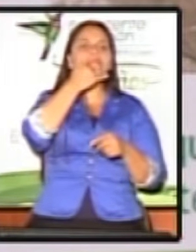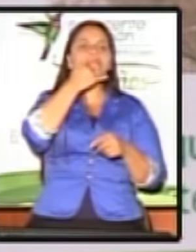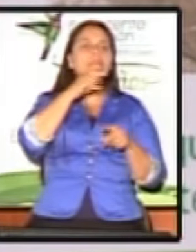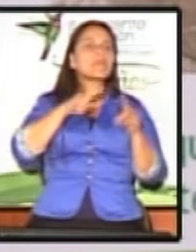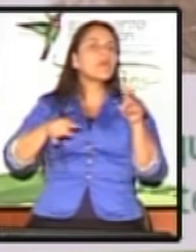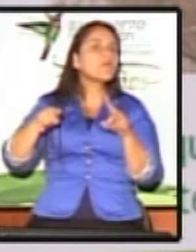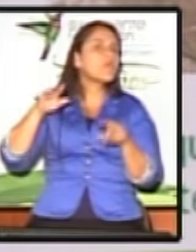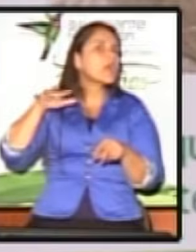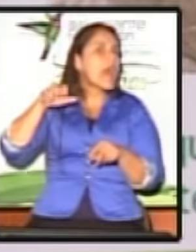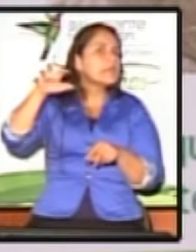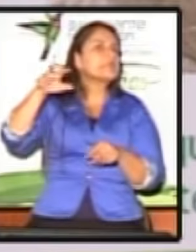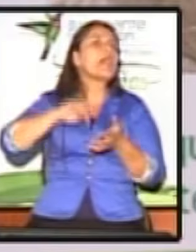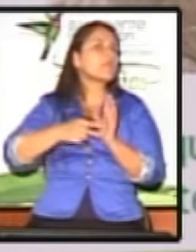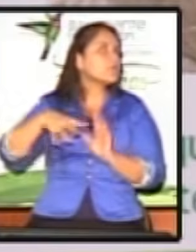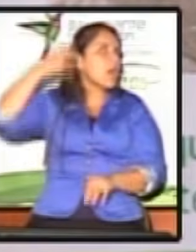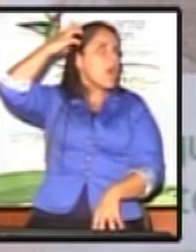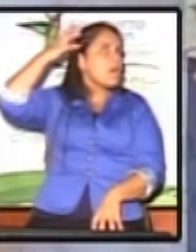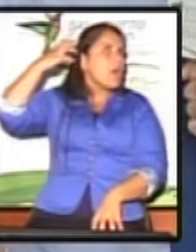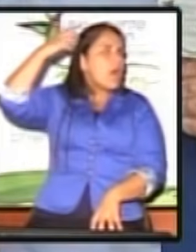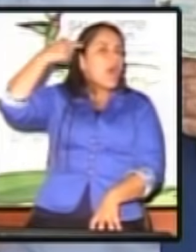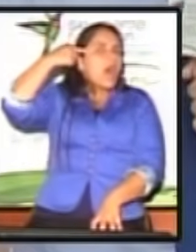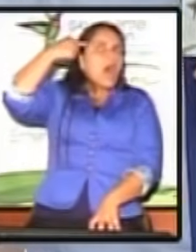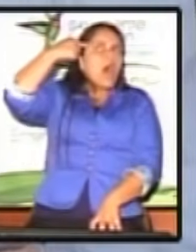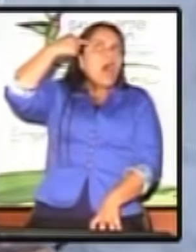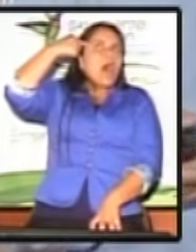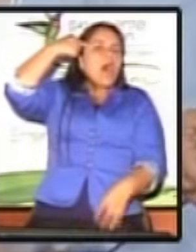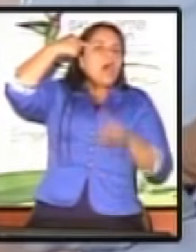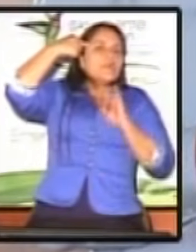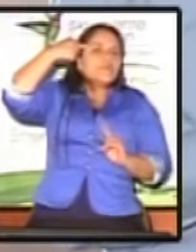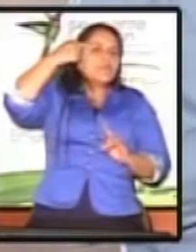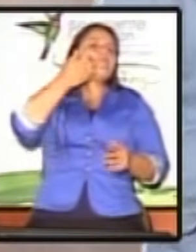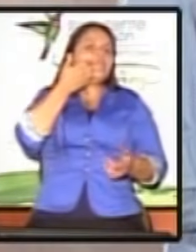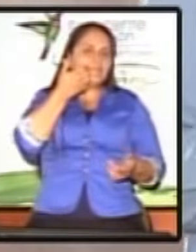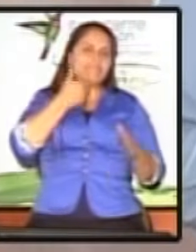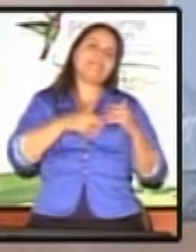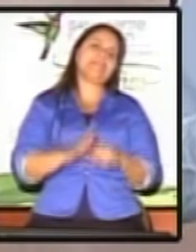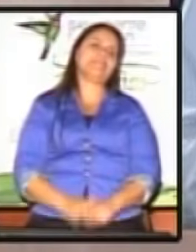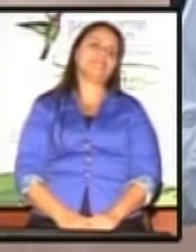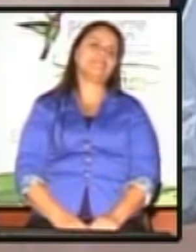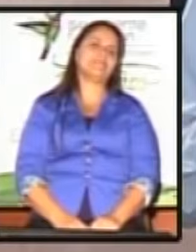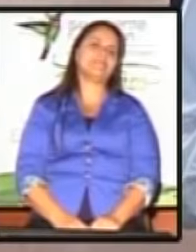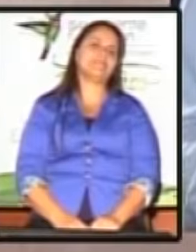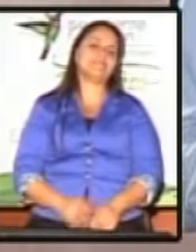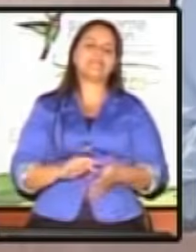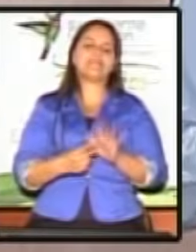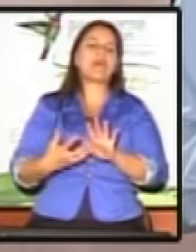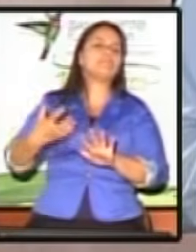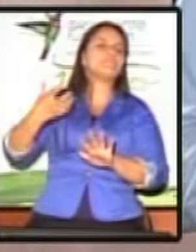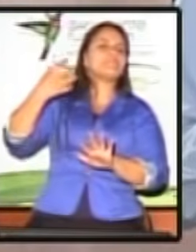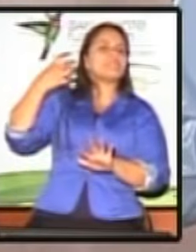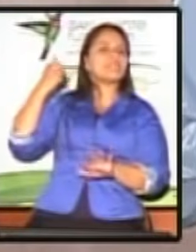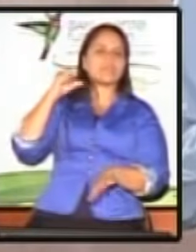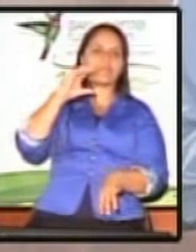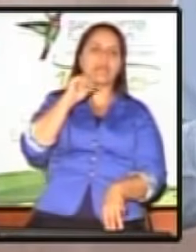como un cangrejo. La realidad es que el cangrejo es la forma etimológica antigua de llamar la